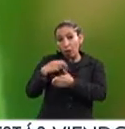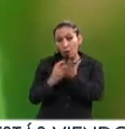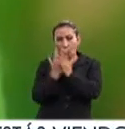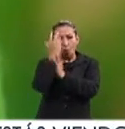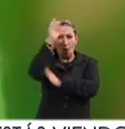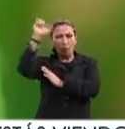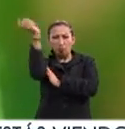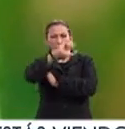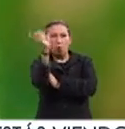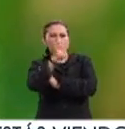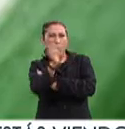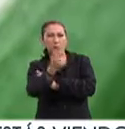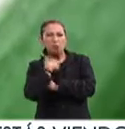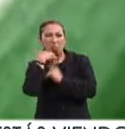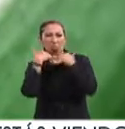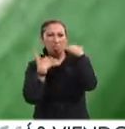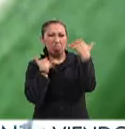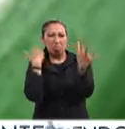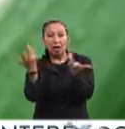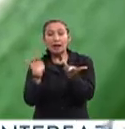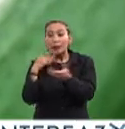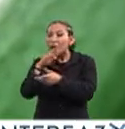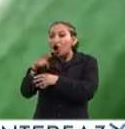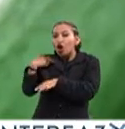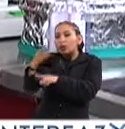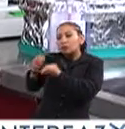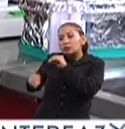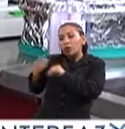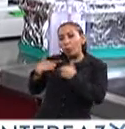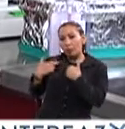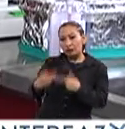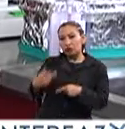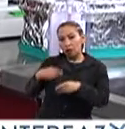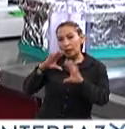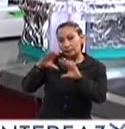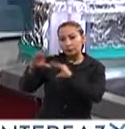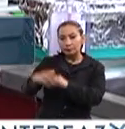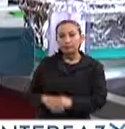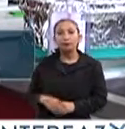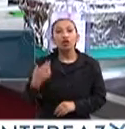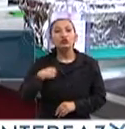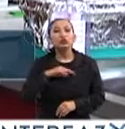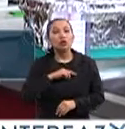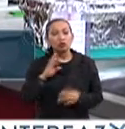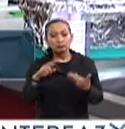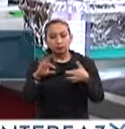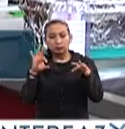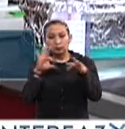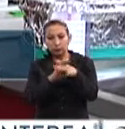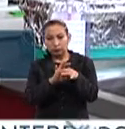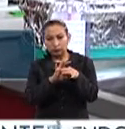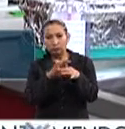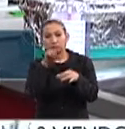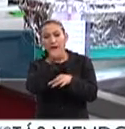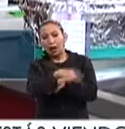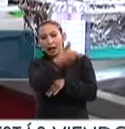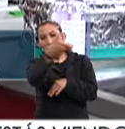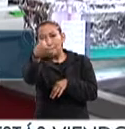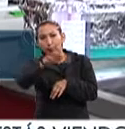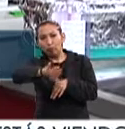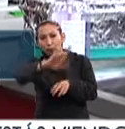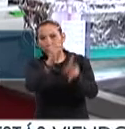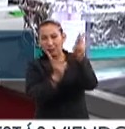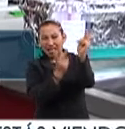excesivo de plaguicidas convencionales y formar recursos humanos. Digamos que está muy relacionado con la